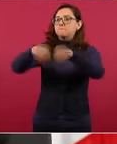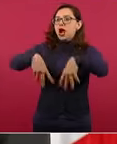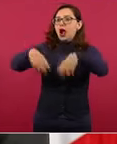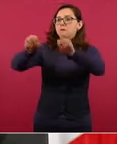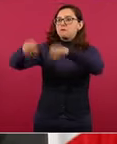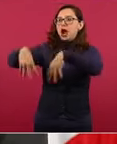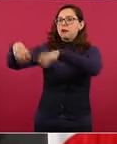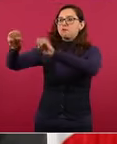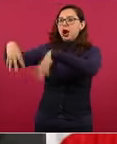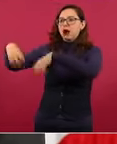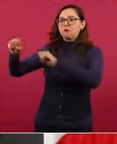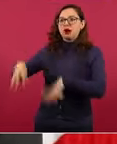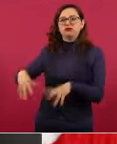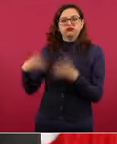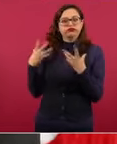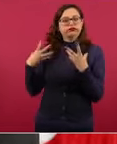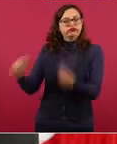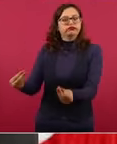y quedaron